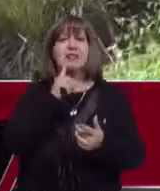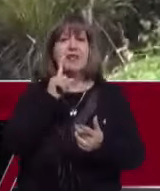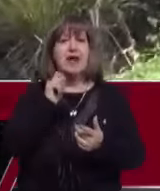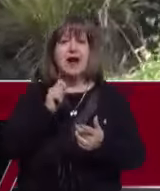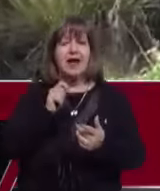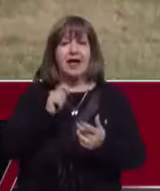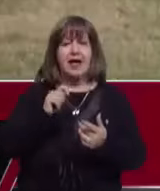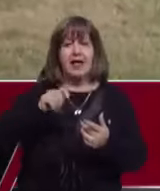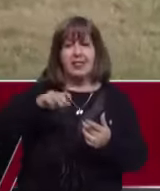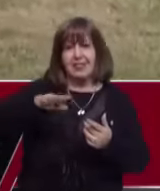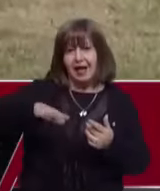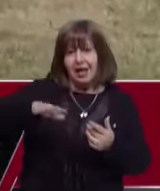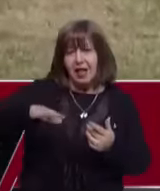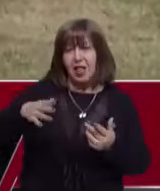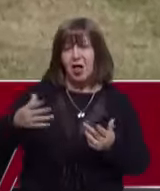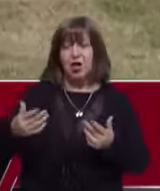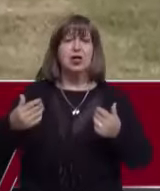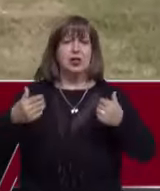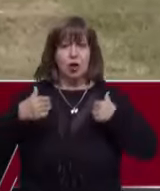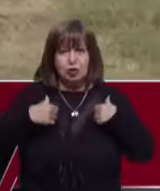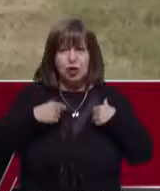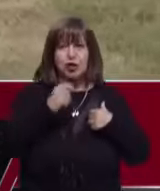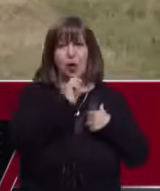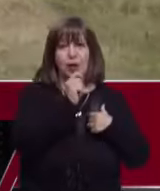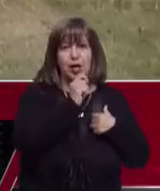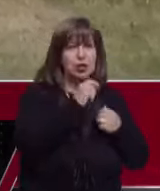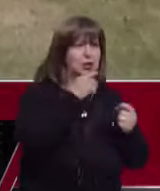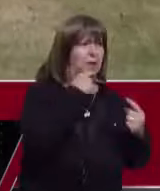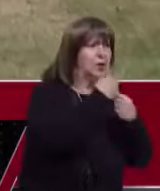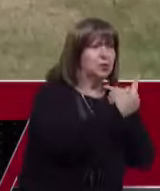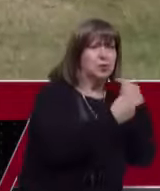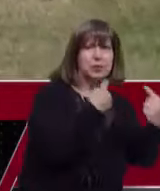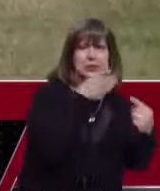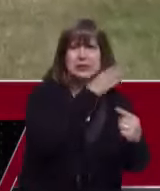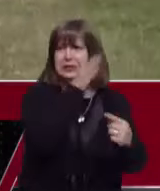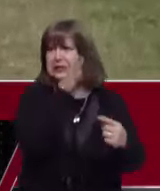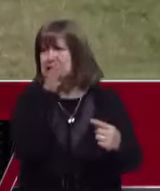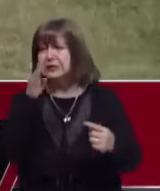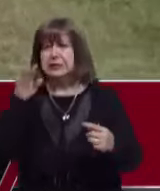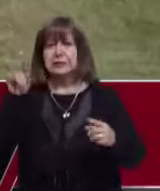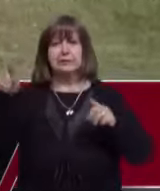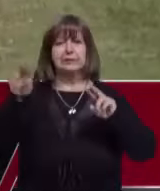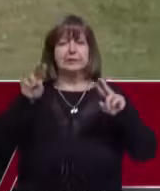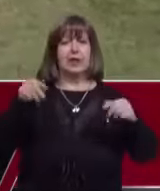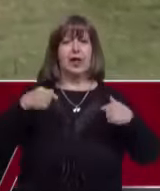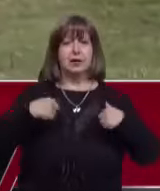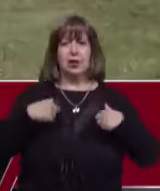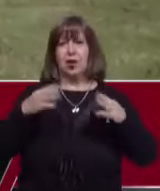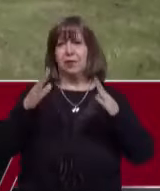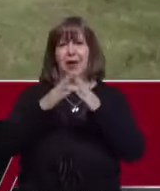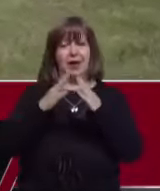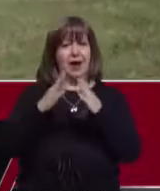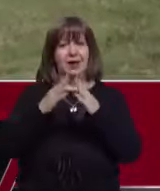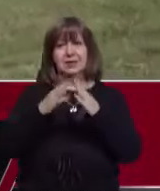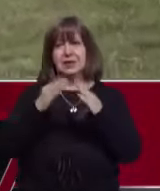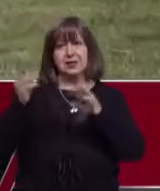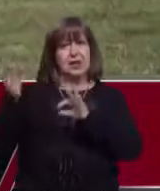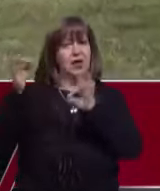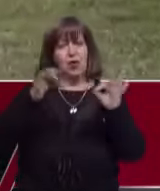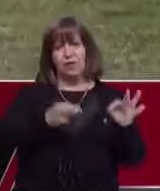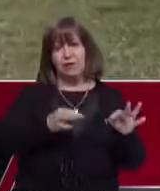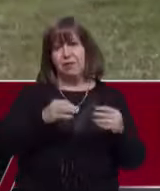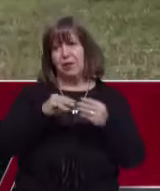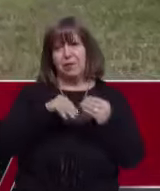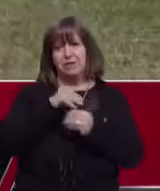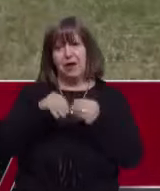bueno todo eso pasó en 20 días donde loan no aparece yo y estoy en mi casa volví por por una cuestión